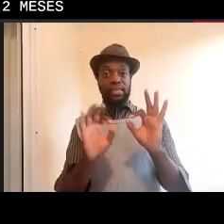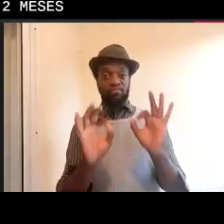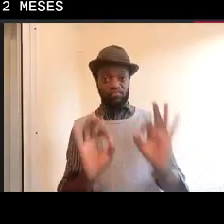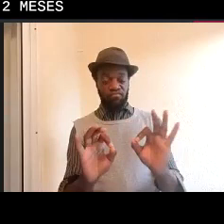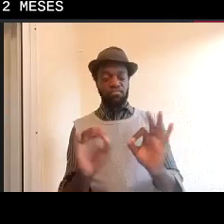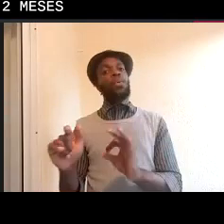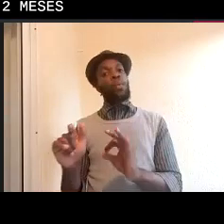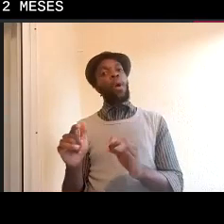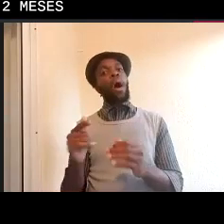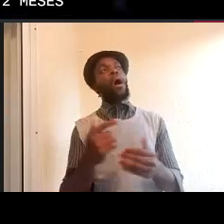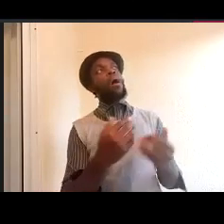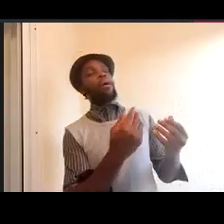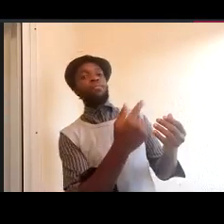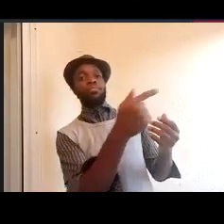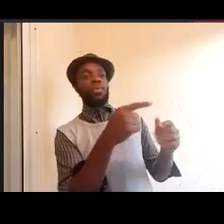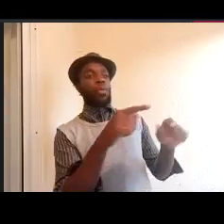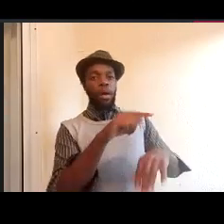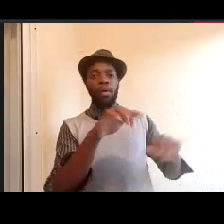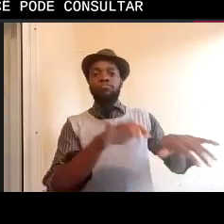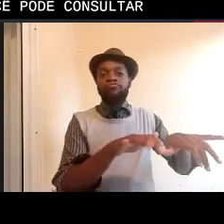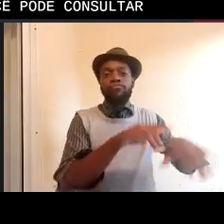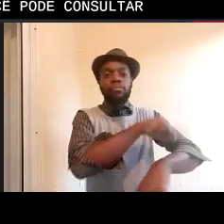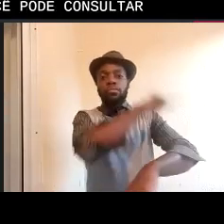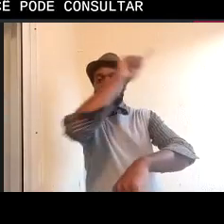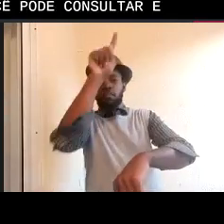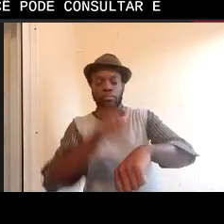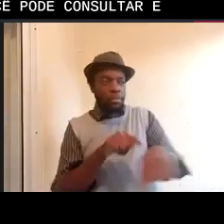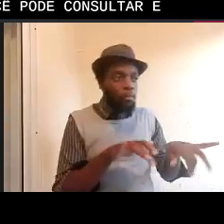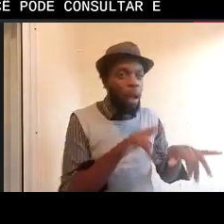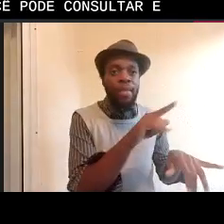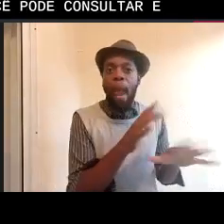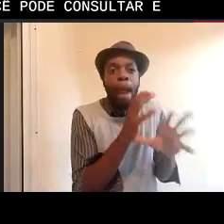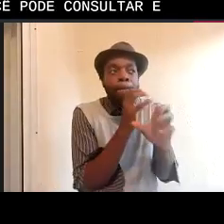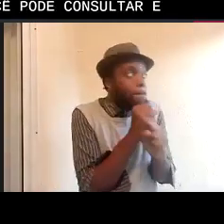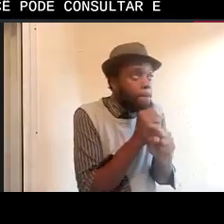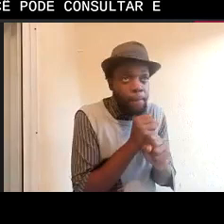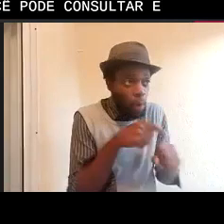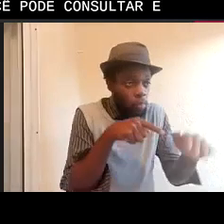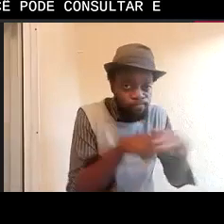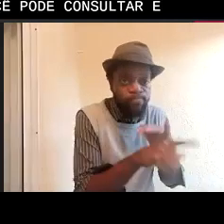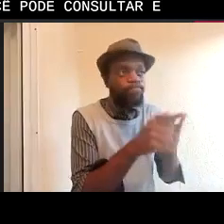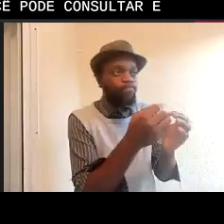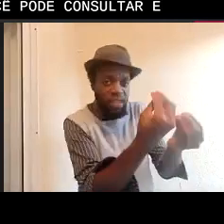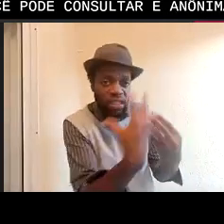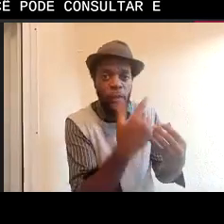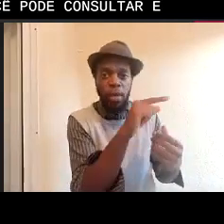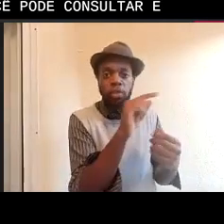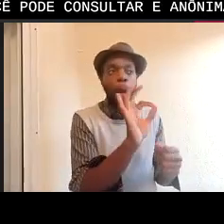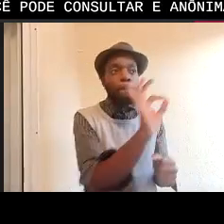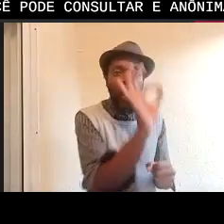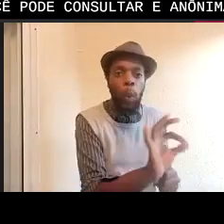puede consultar información de una manera anónima y eso. Uno hace las preguntas